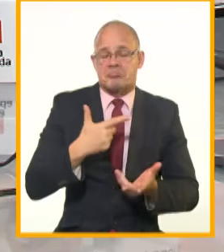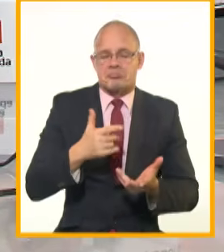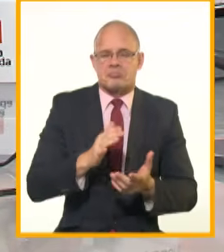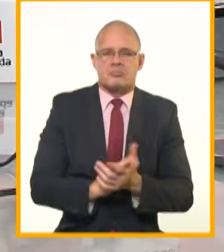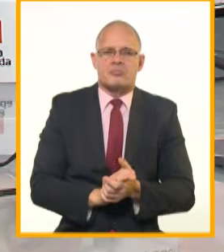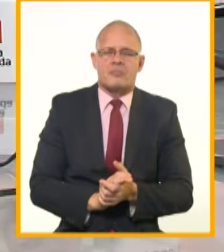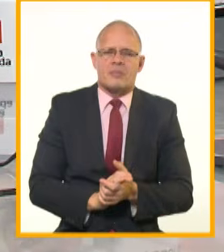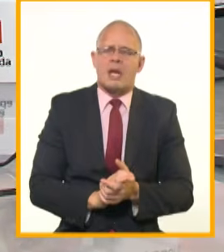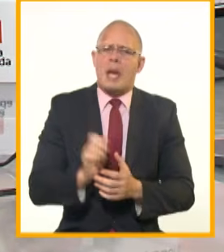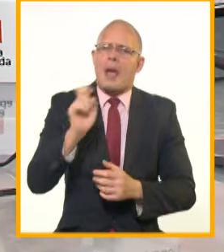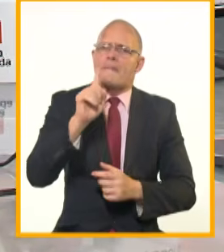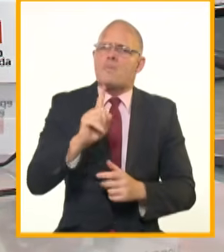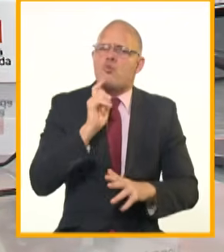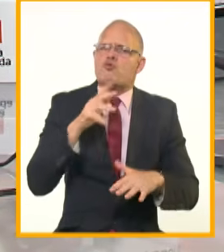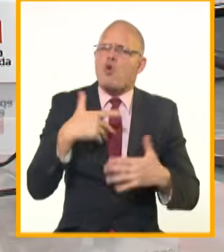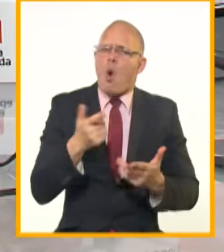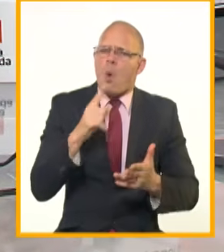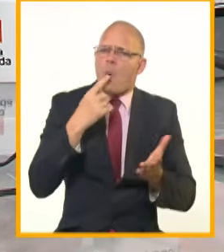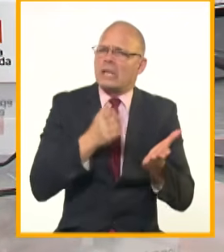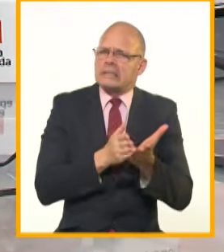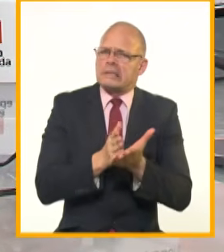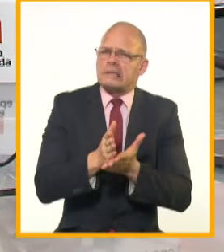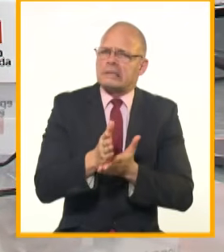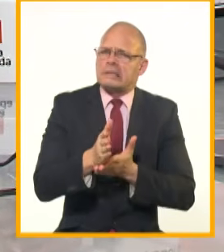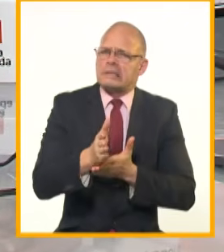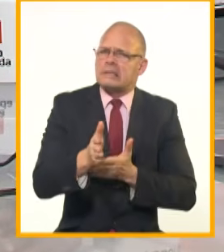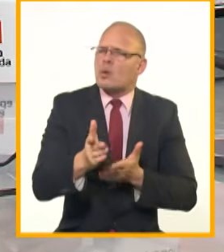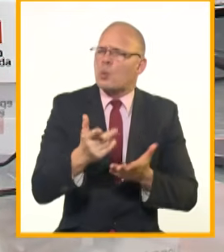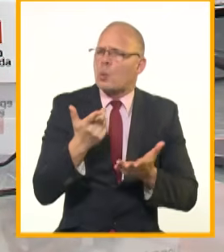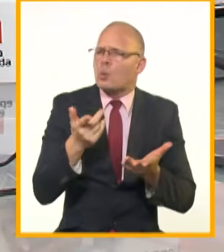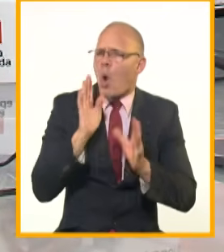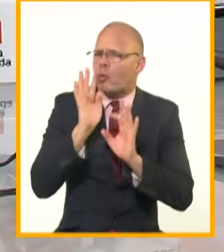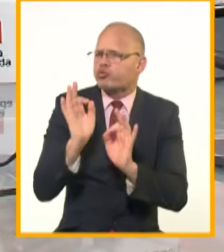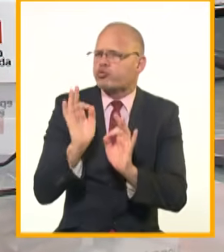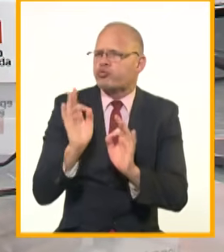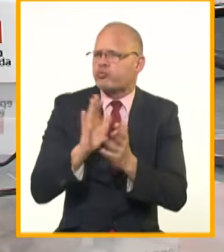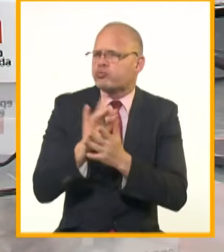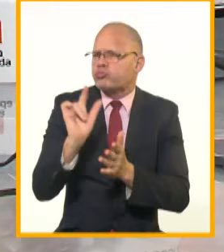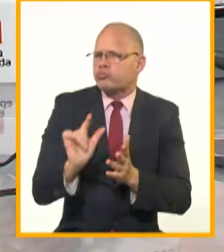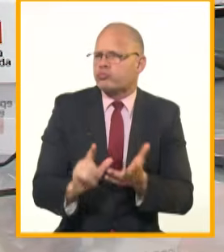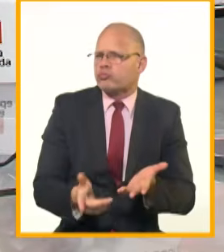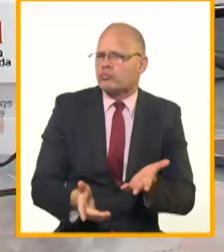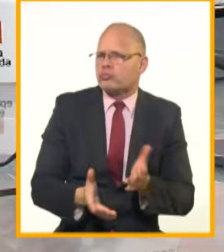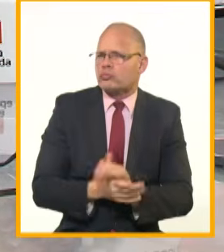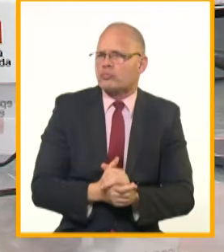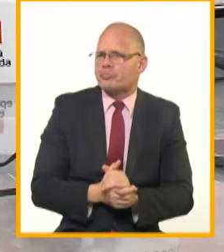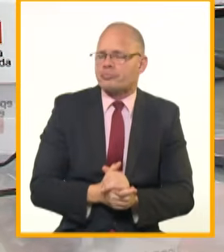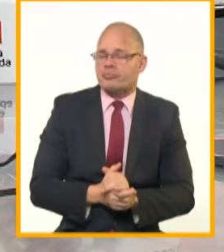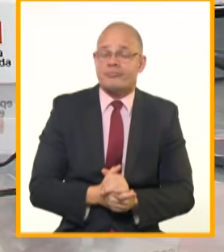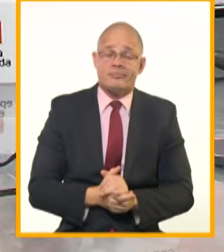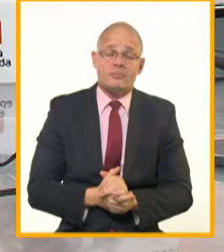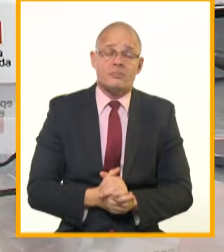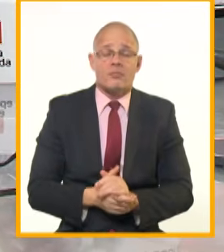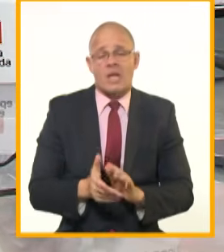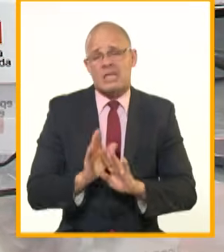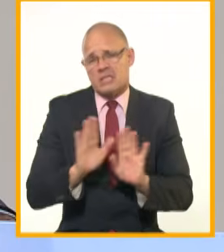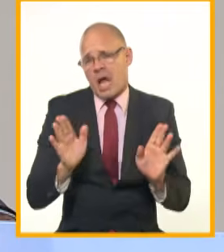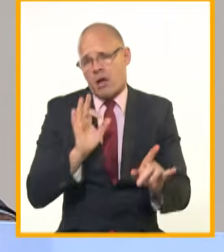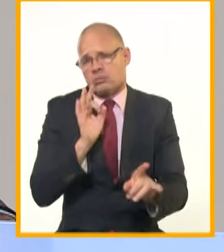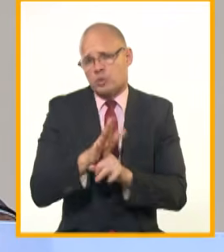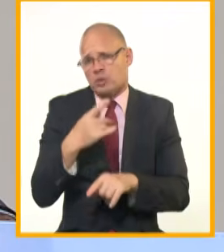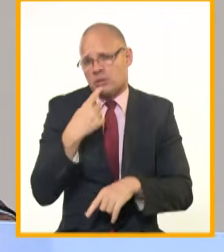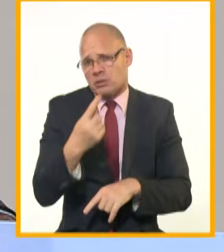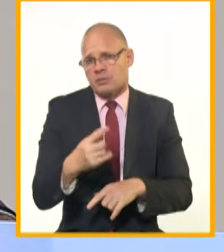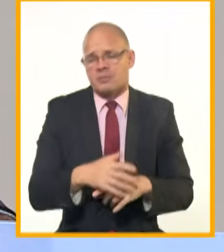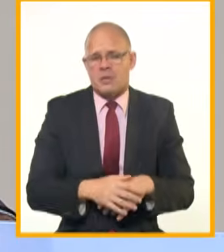forjar esa tradición y cómo mantener esas tradiciones culturales de un territorio tan joven como Mayabeque? Le decía al inicio que bueno, hicimos recientemente